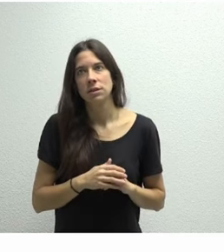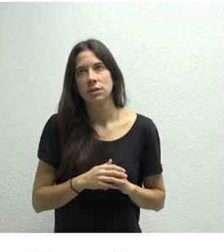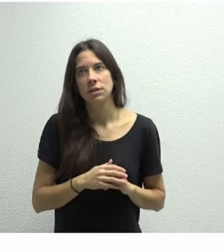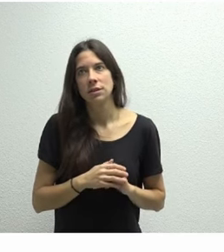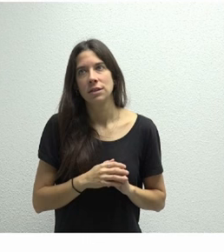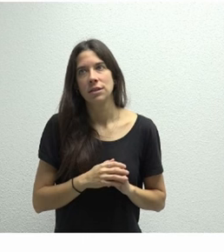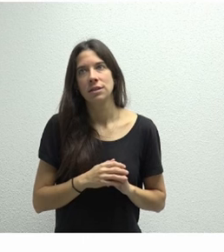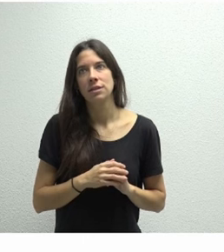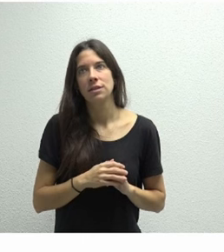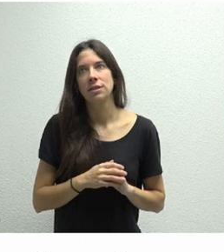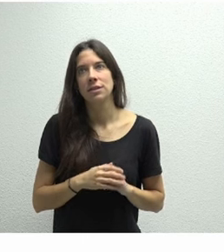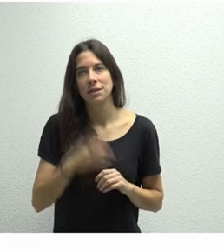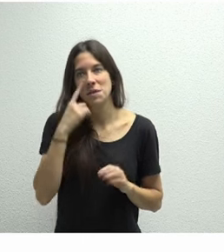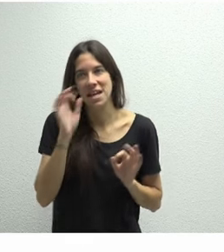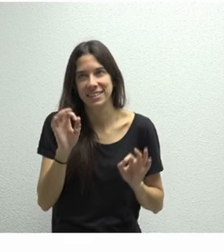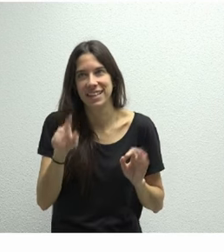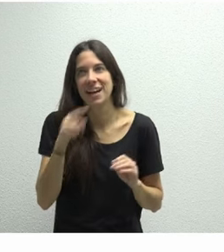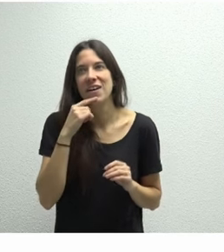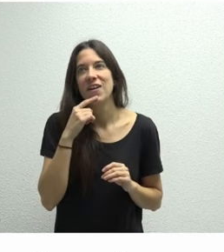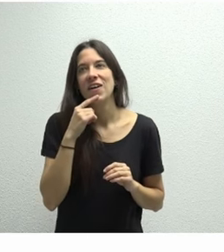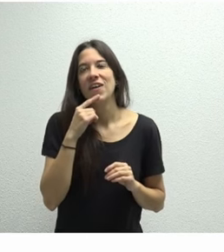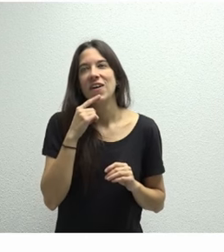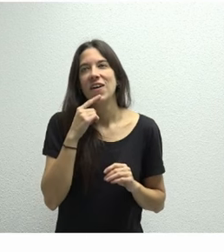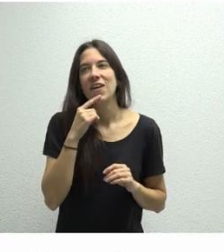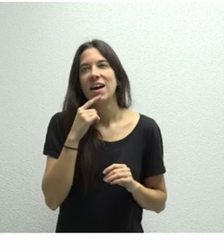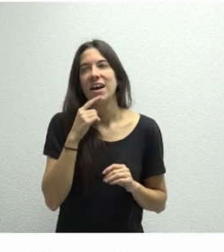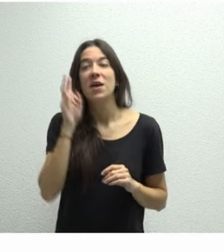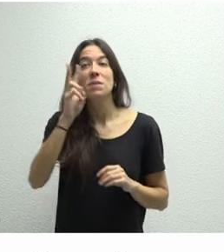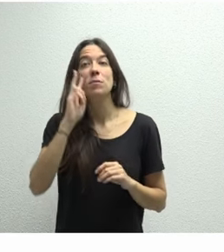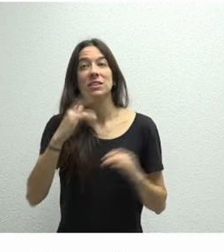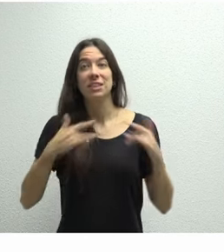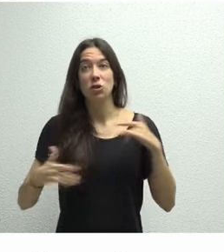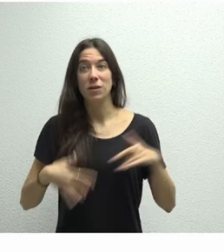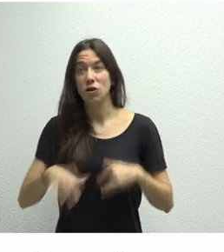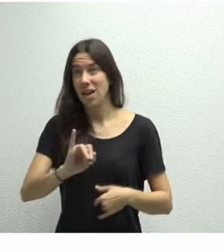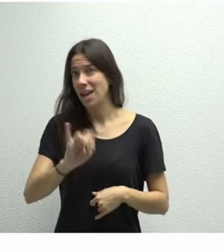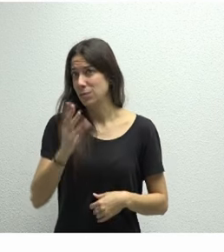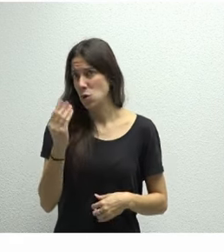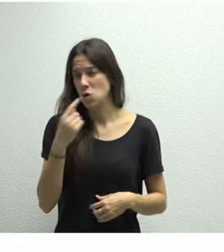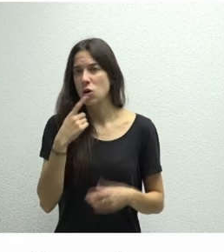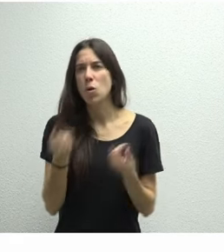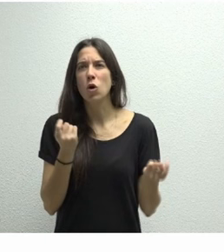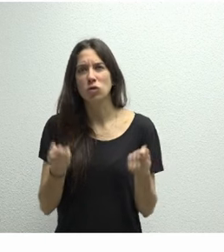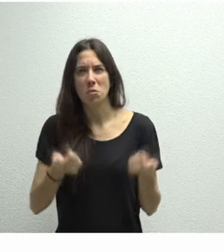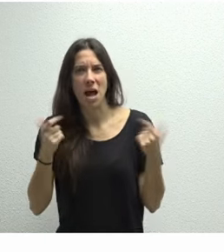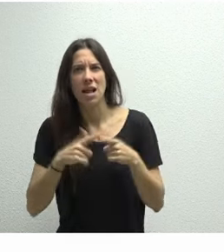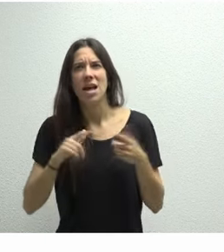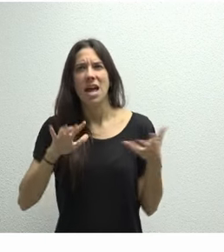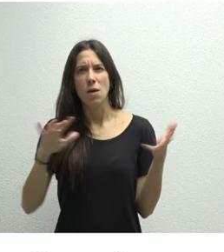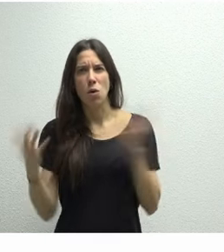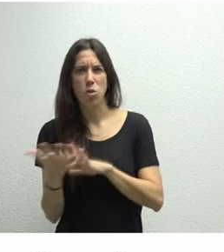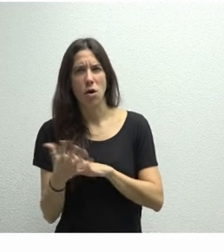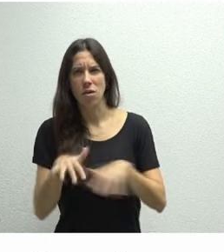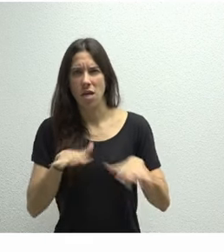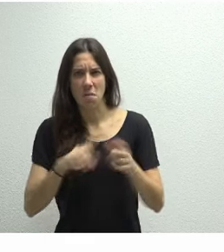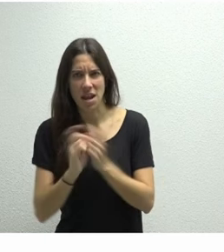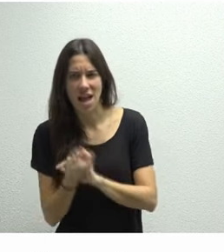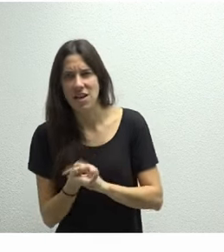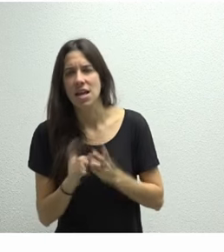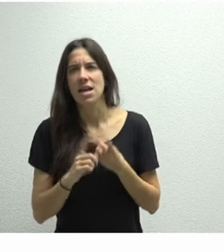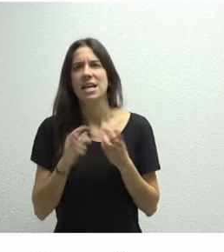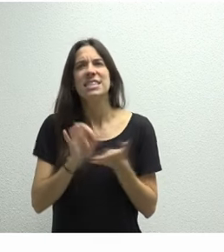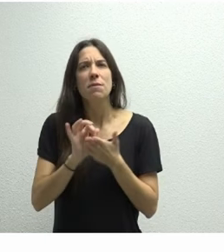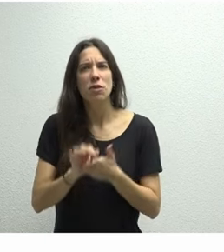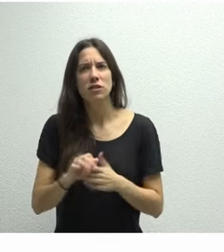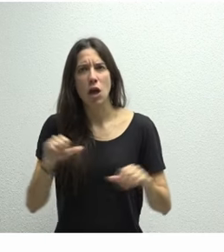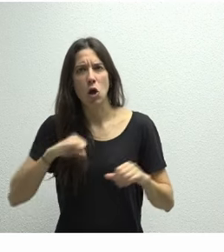esto no alta probabilidad de sufrir crisis con mucha sintomatología y mal control evolución muy dinámica variable aleres servicios de hospitalización